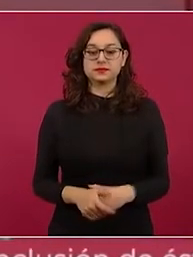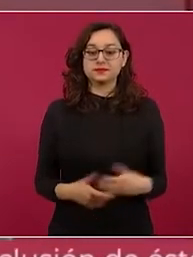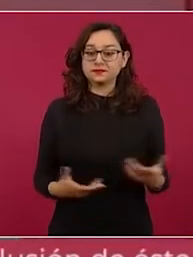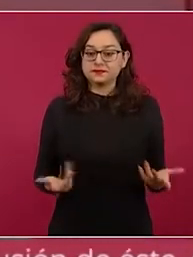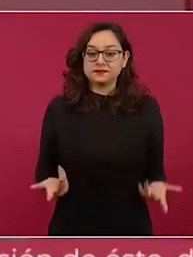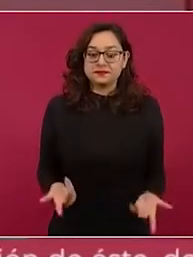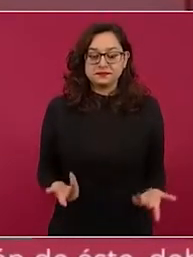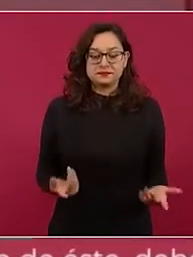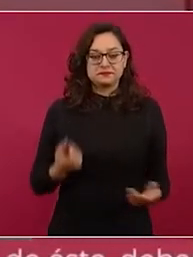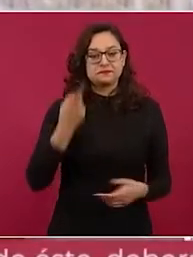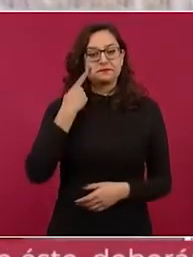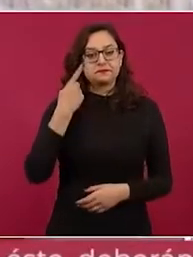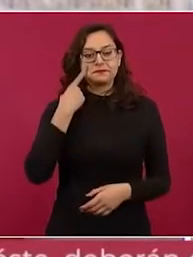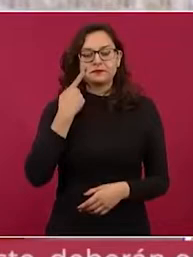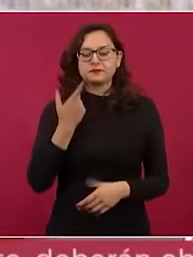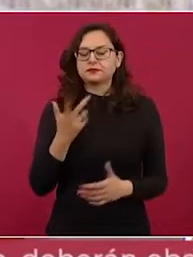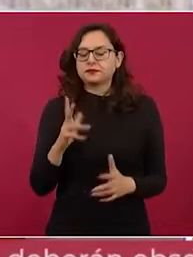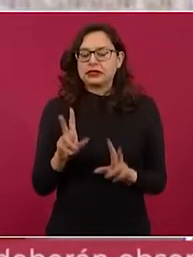elemental